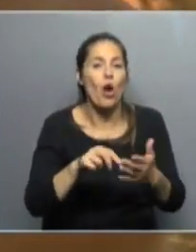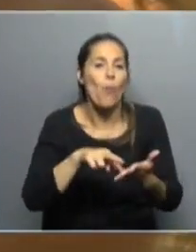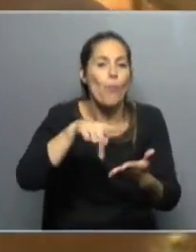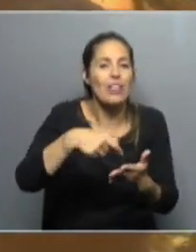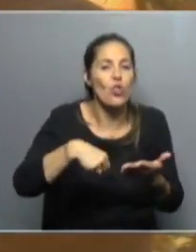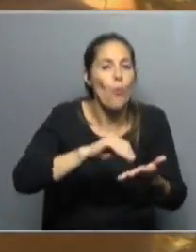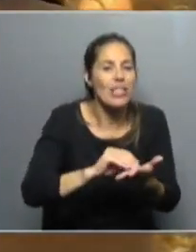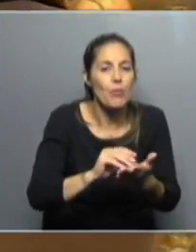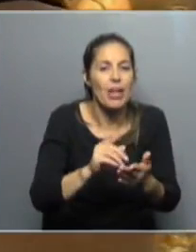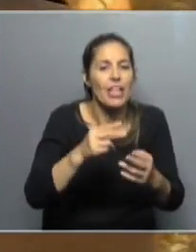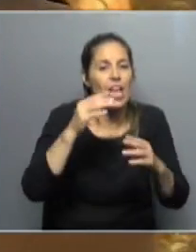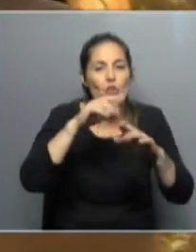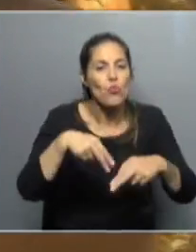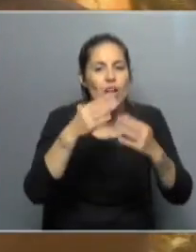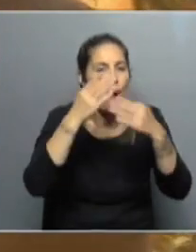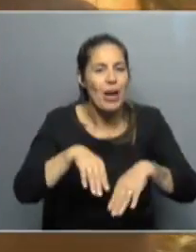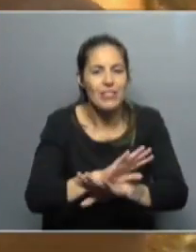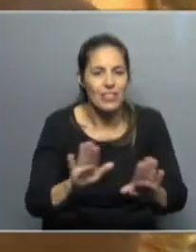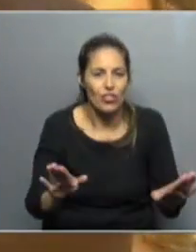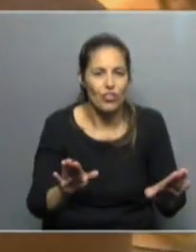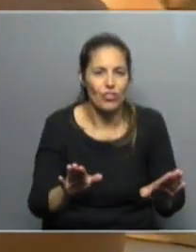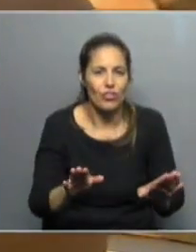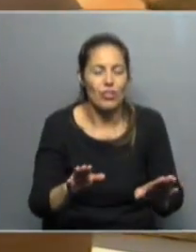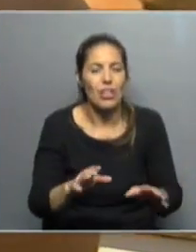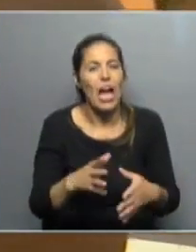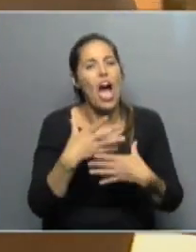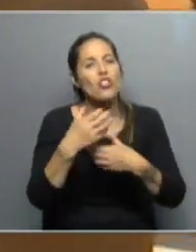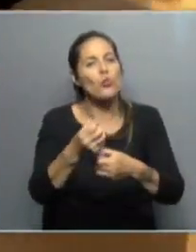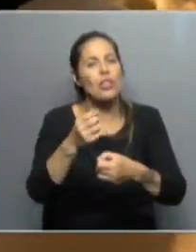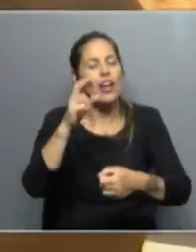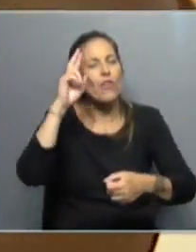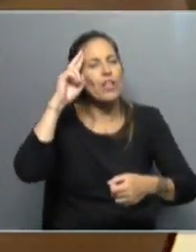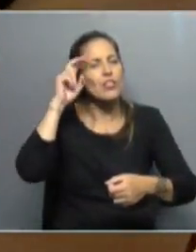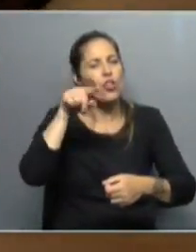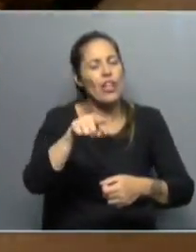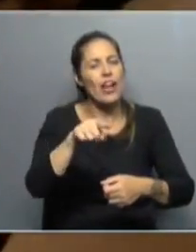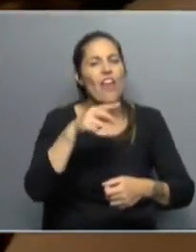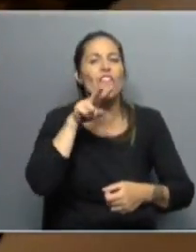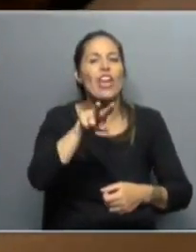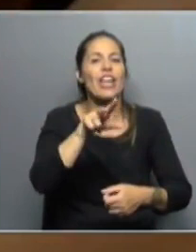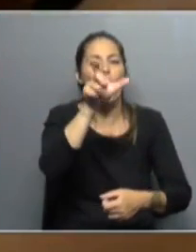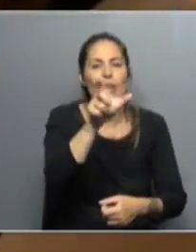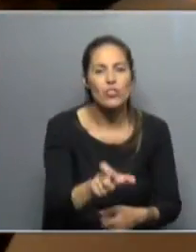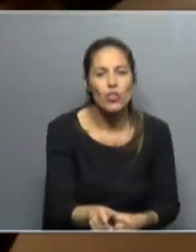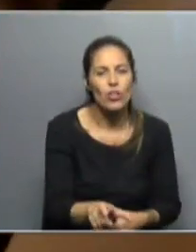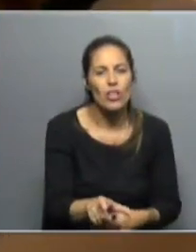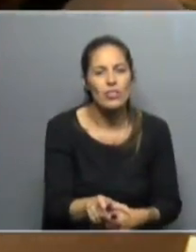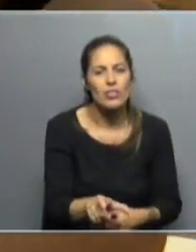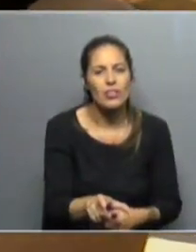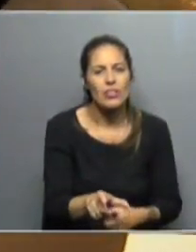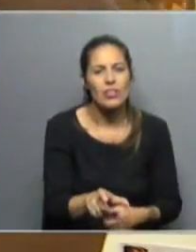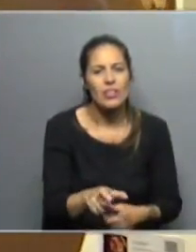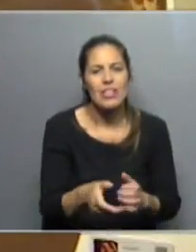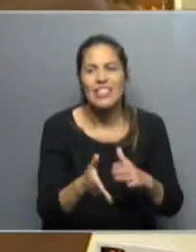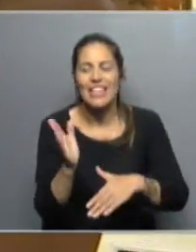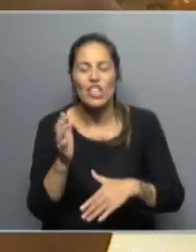pasen más estas cosas. Ayuda a reflexionar, ver a personas, ¿no?